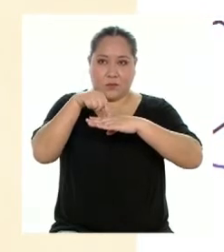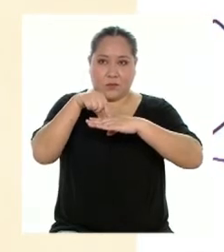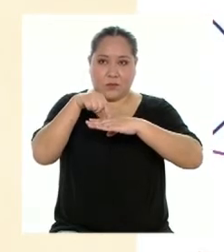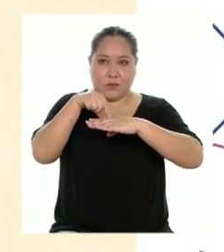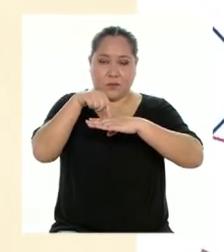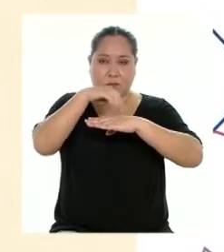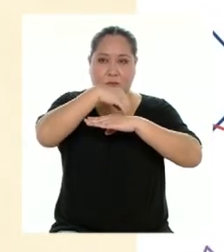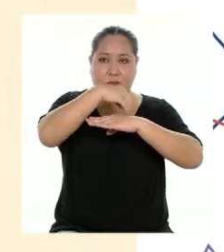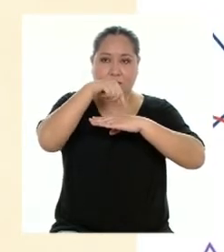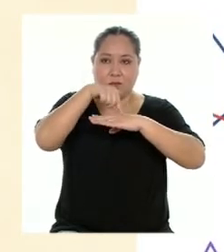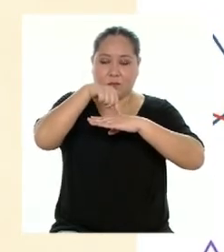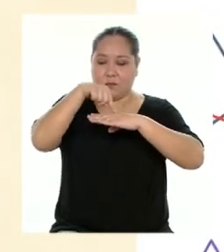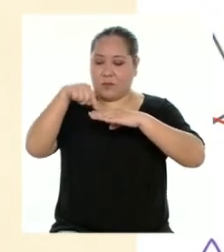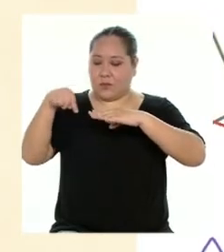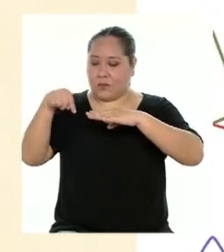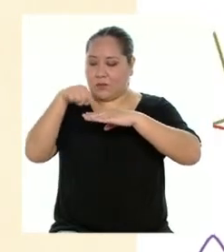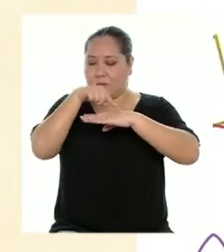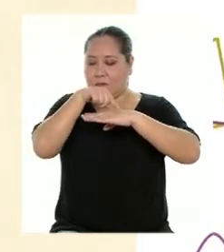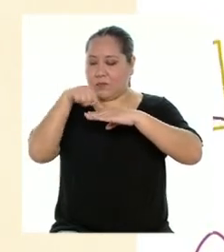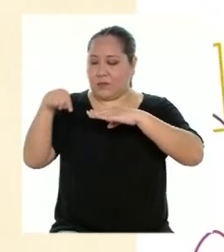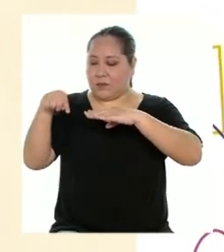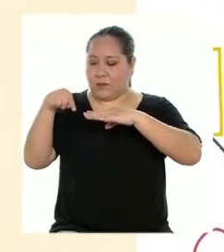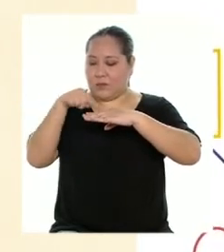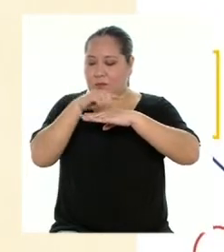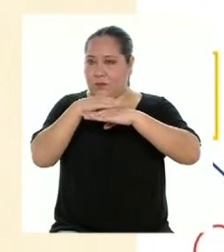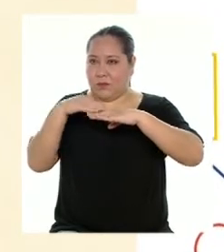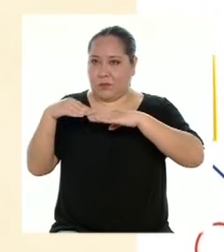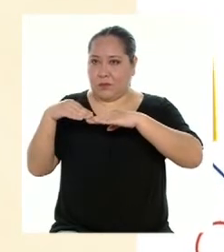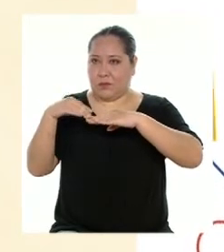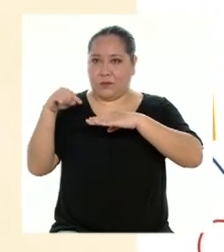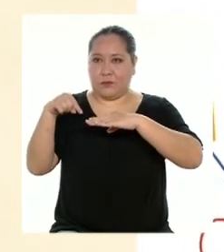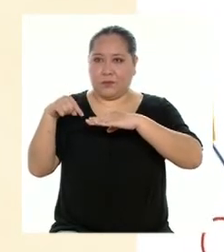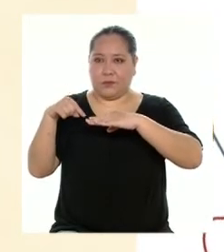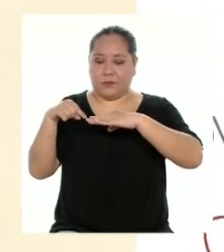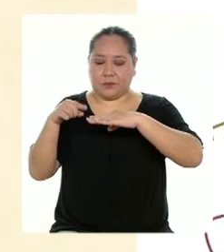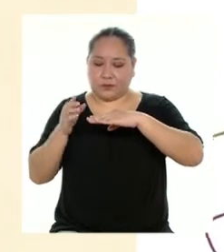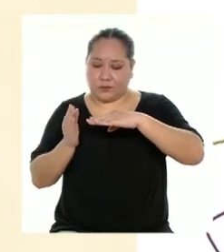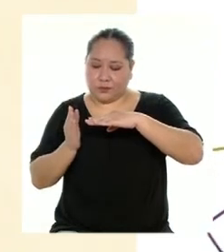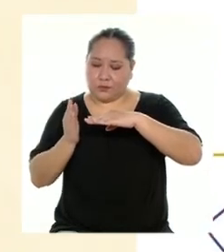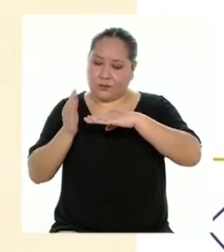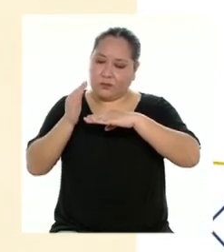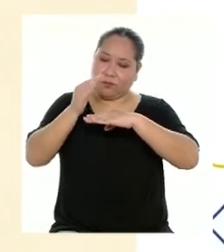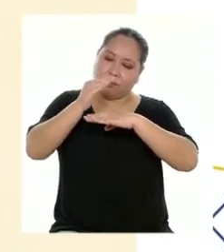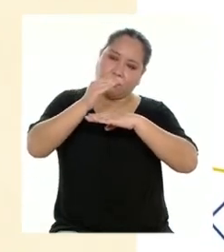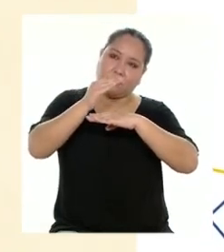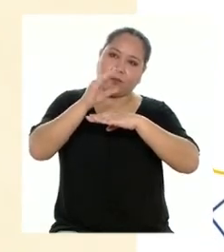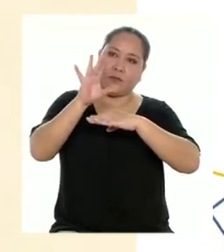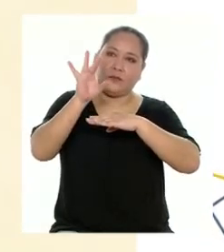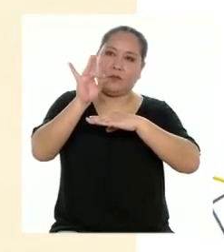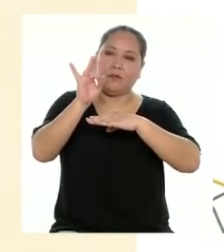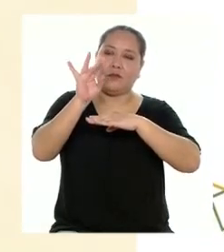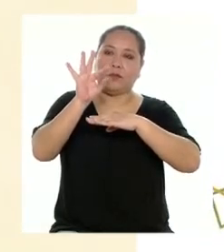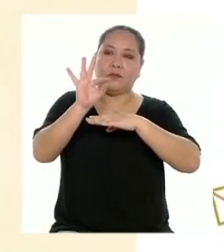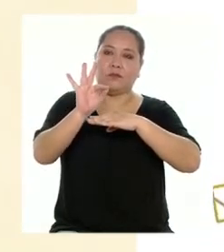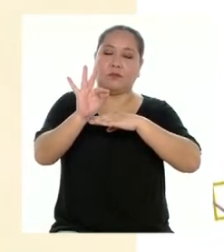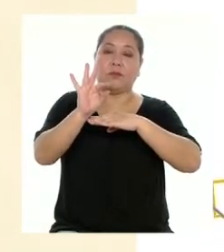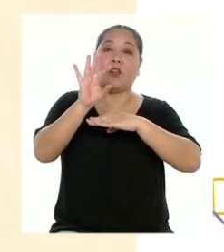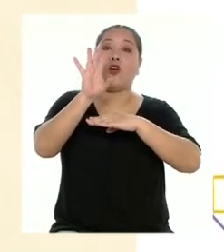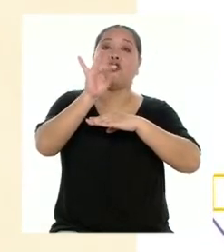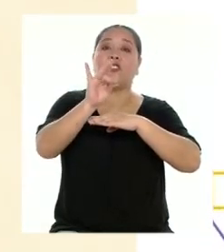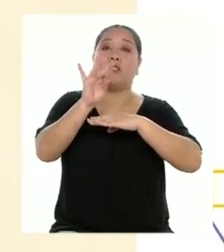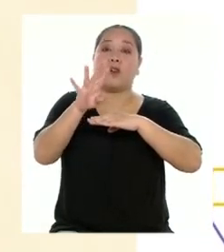un segmento hasta el borde del círculo. Tercero, medimos el ángulo de 84 grados con el